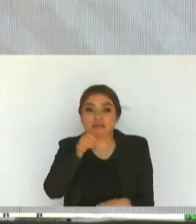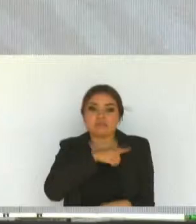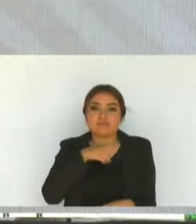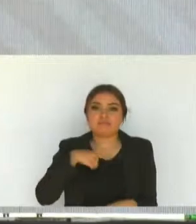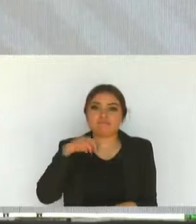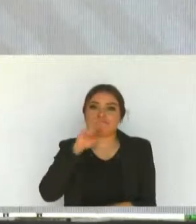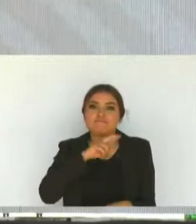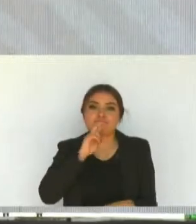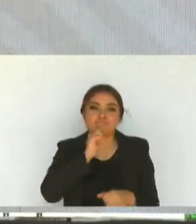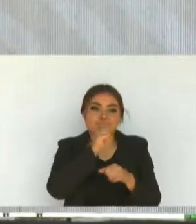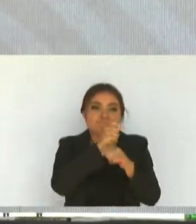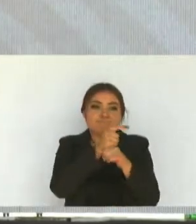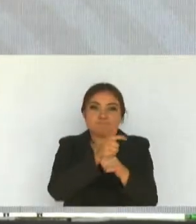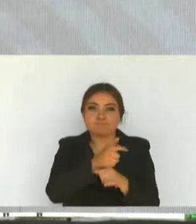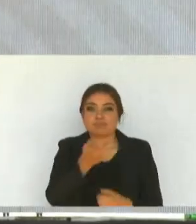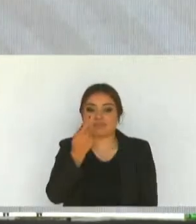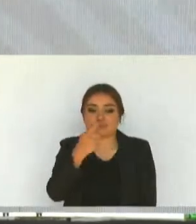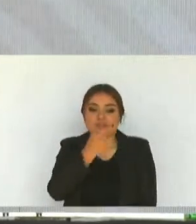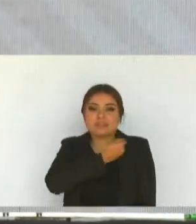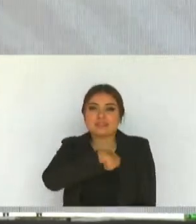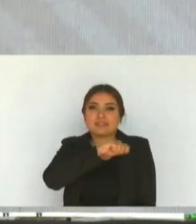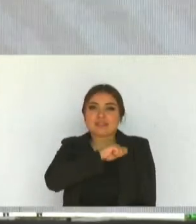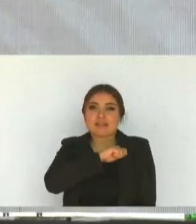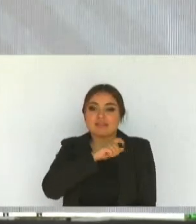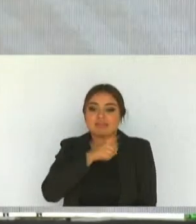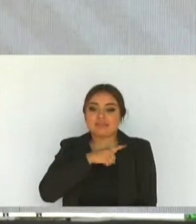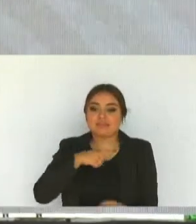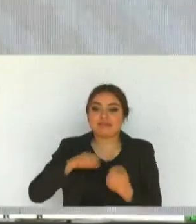nos conlleva a un nivel preventivo.